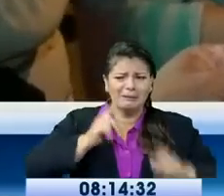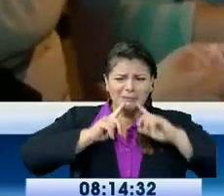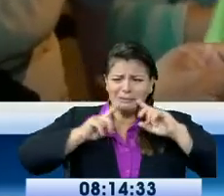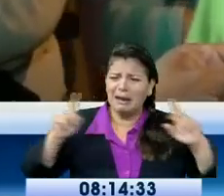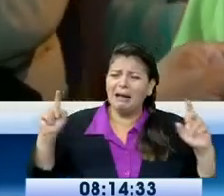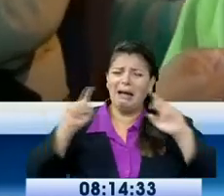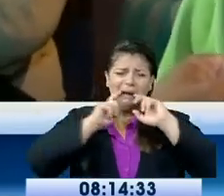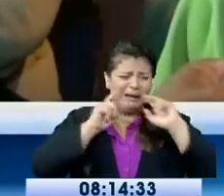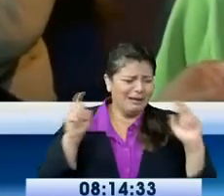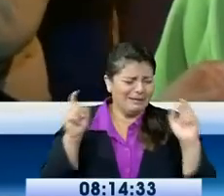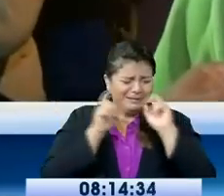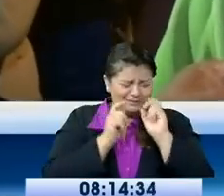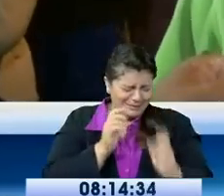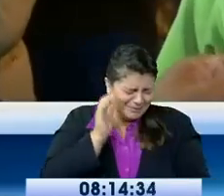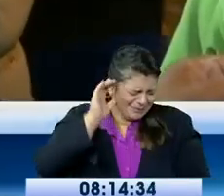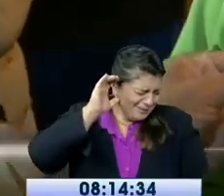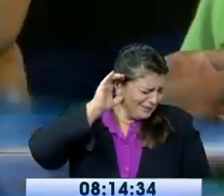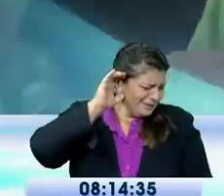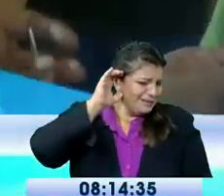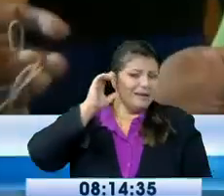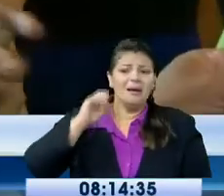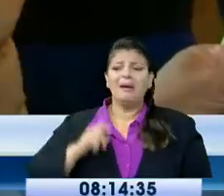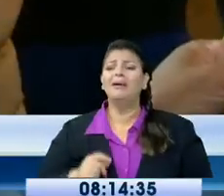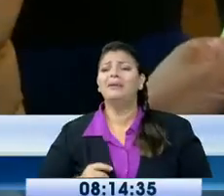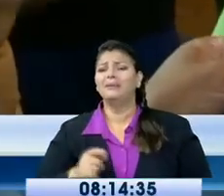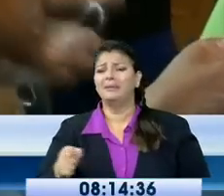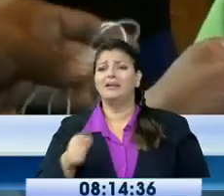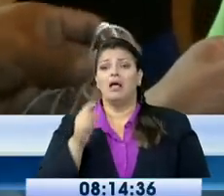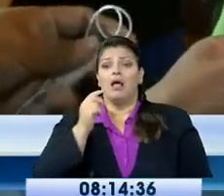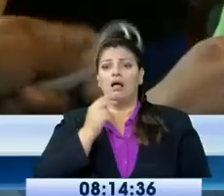ella gritaba. Y luego